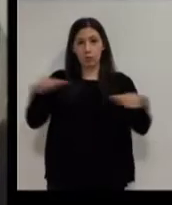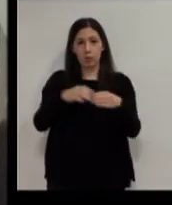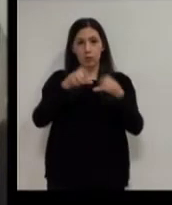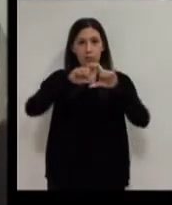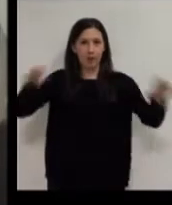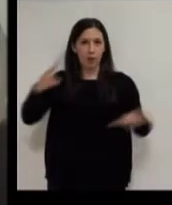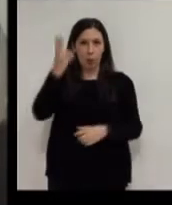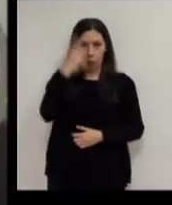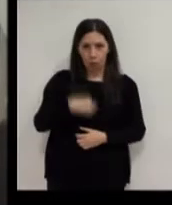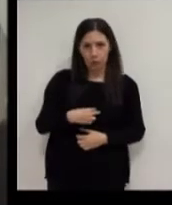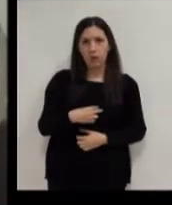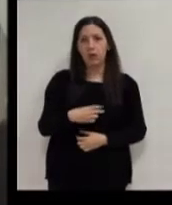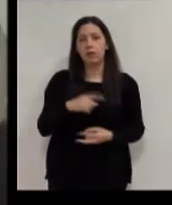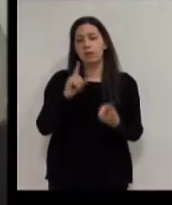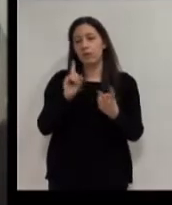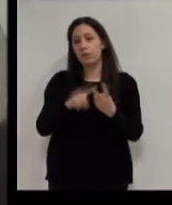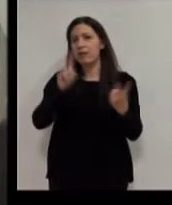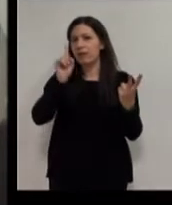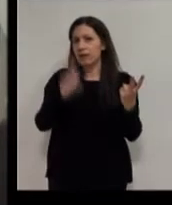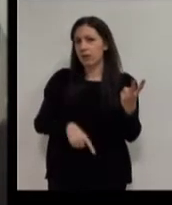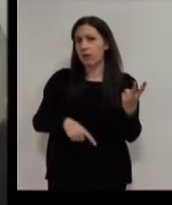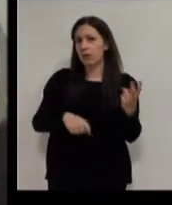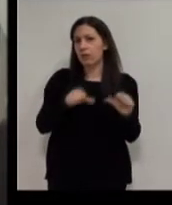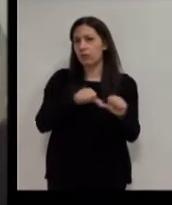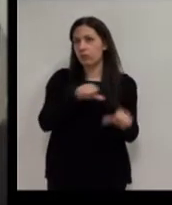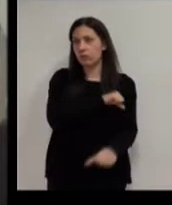ONCE. Ha sido también